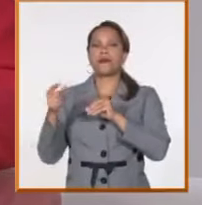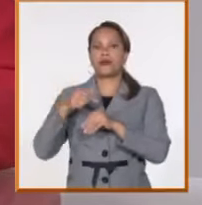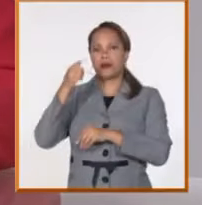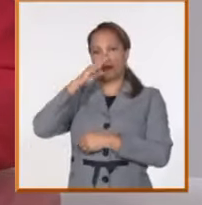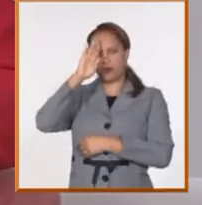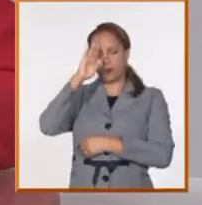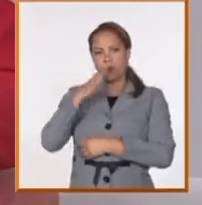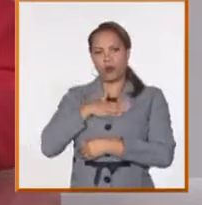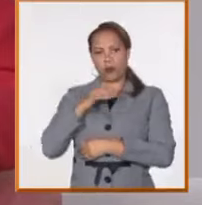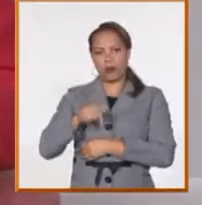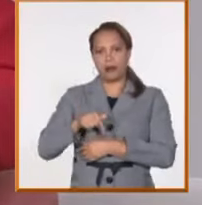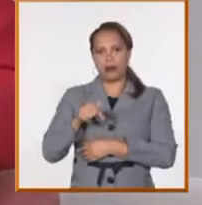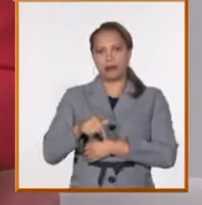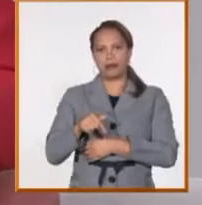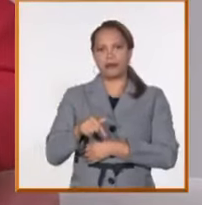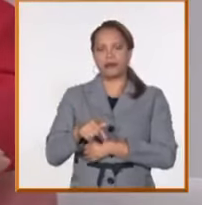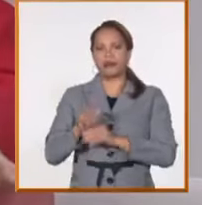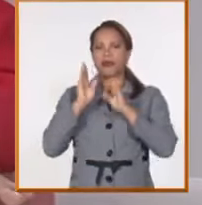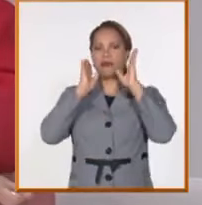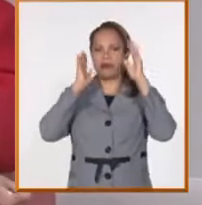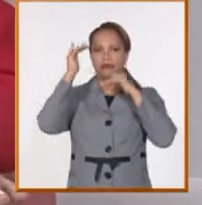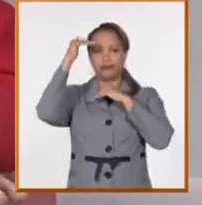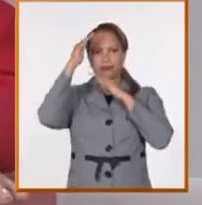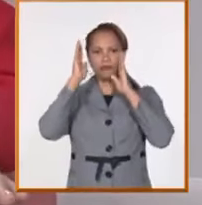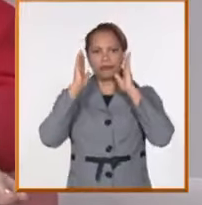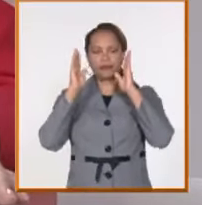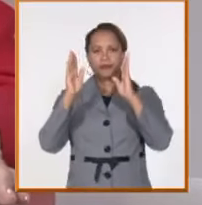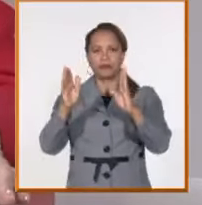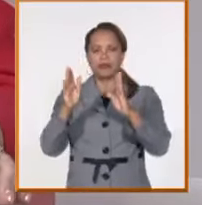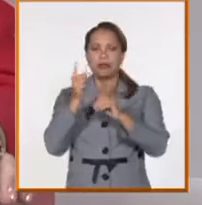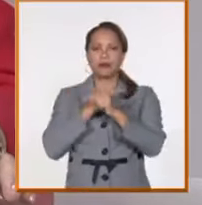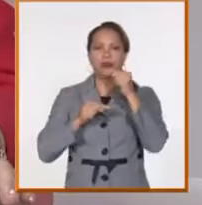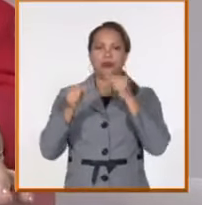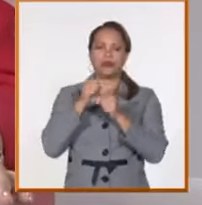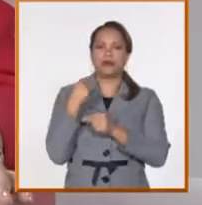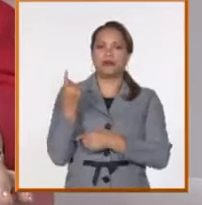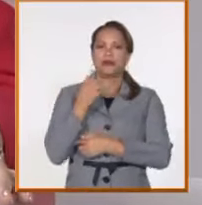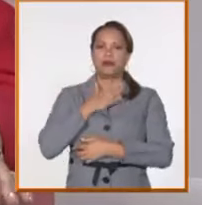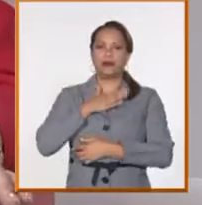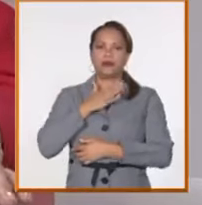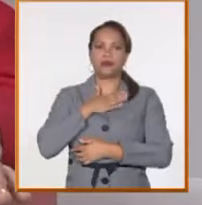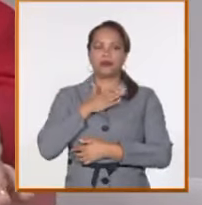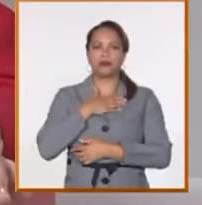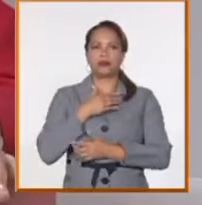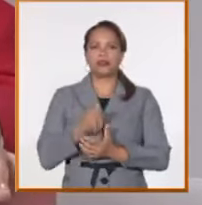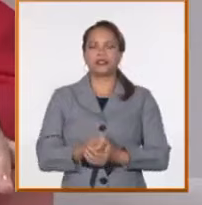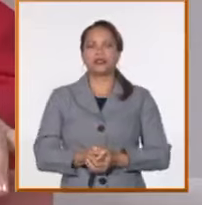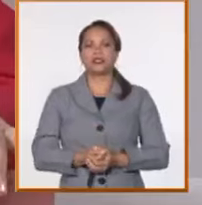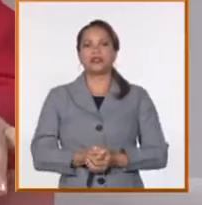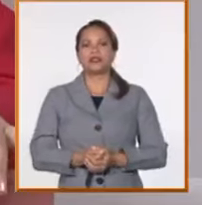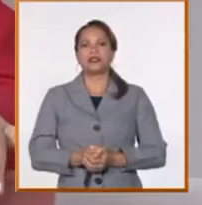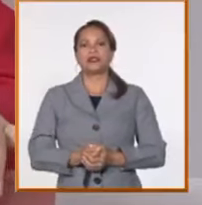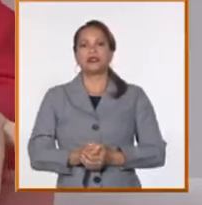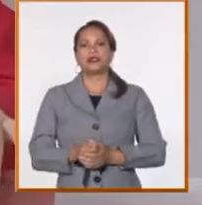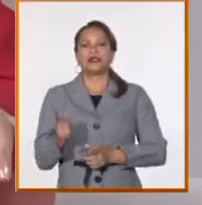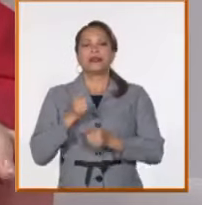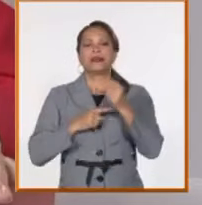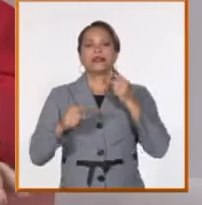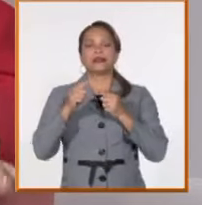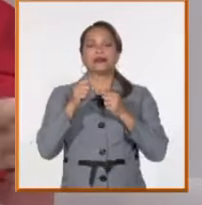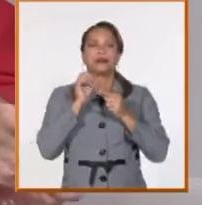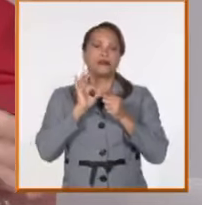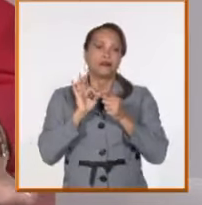en eso estamos enfocados esa es nuestra prioridad es una de nuestras principales prioridades y Y eso lo